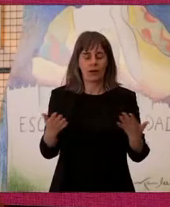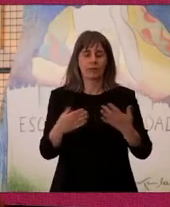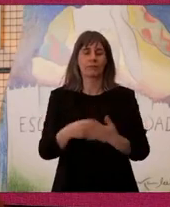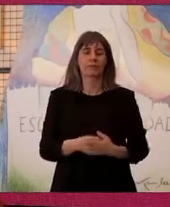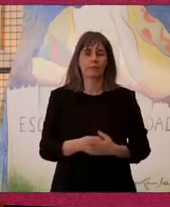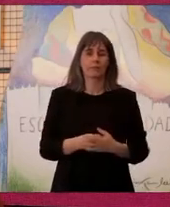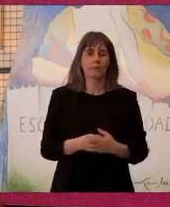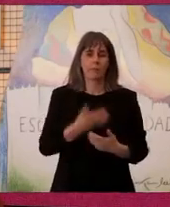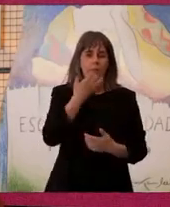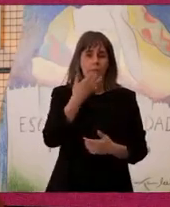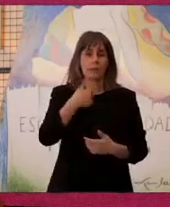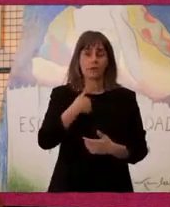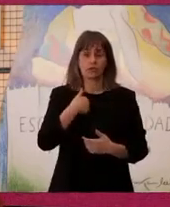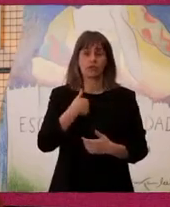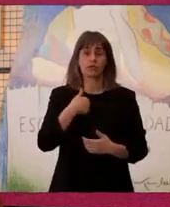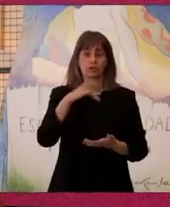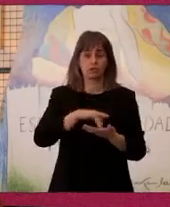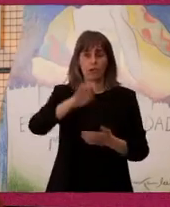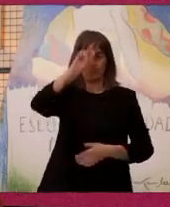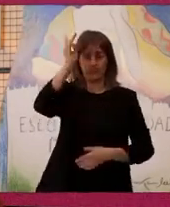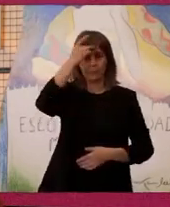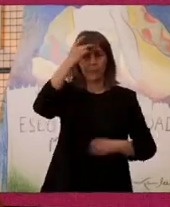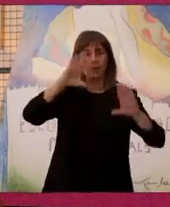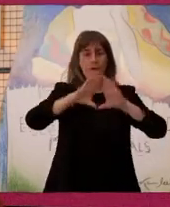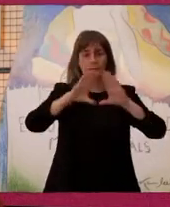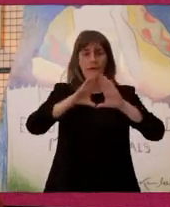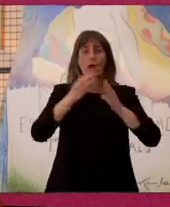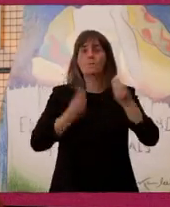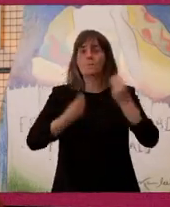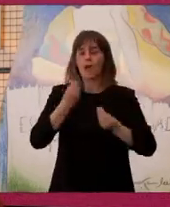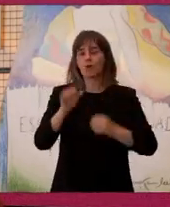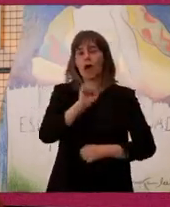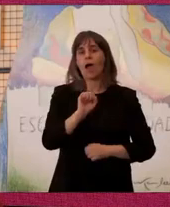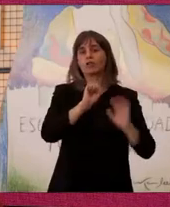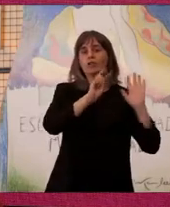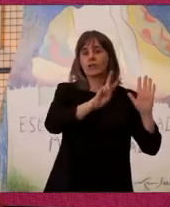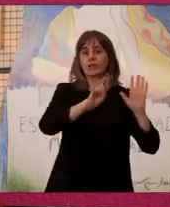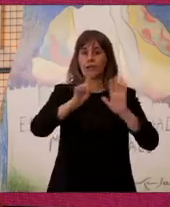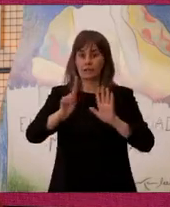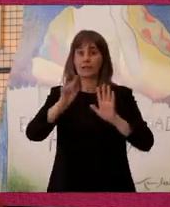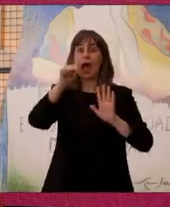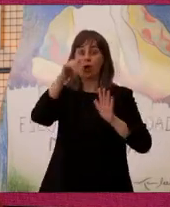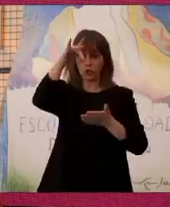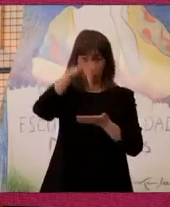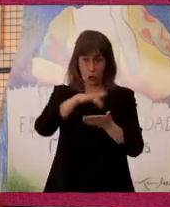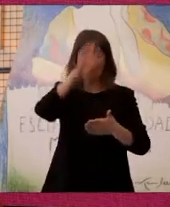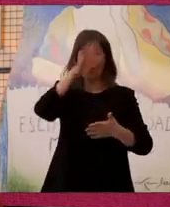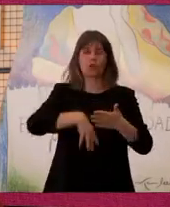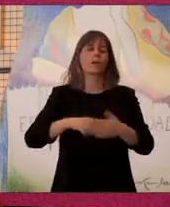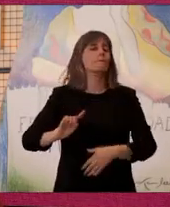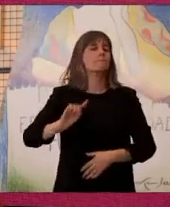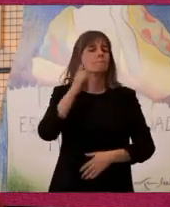yo me hice feminista en el mayo del 76 en que hubo en Barcelona unas jornadas las primeras